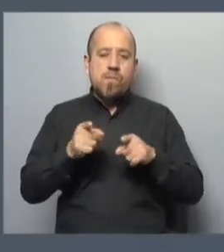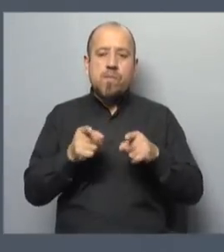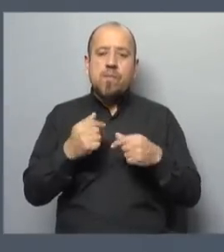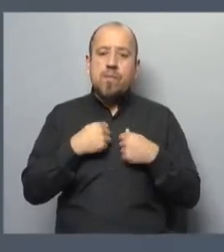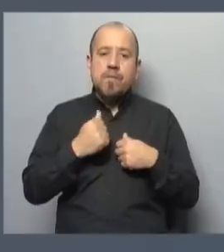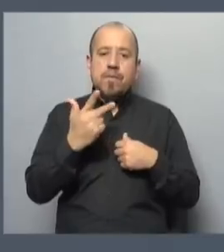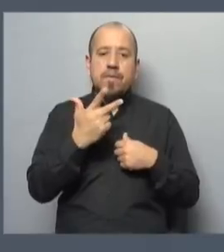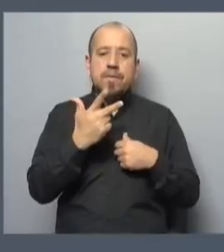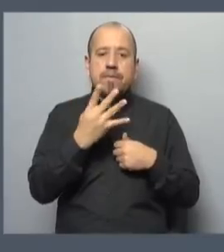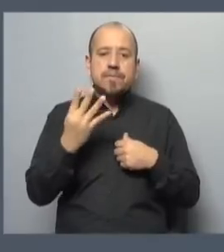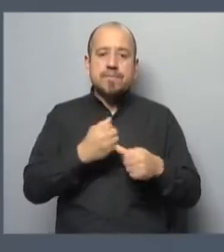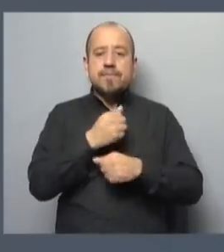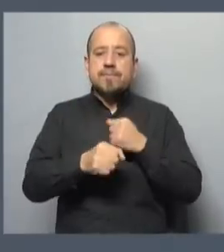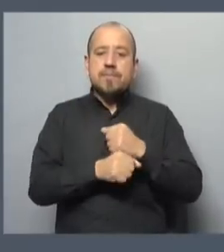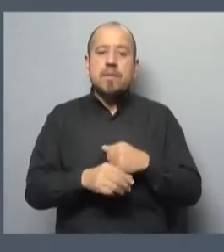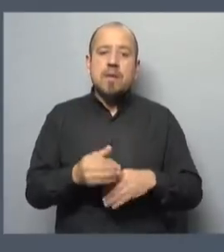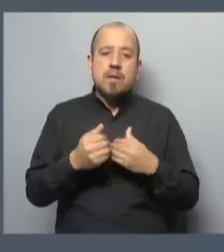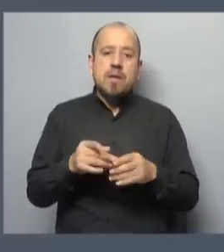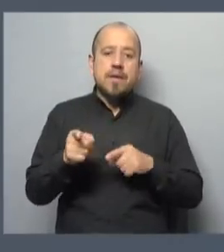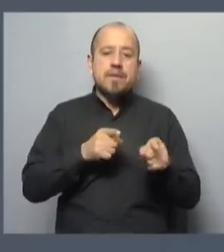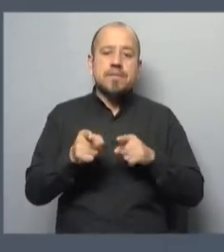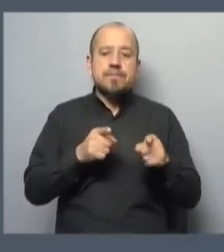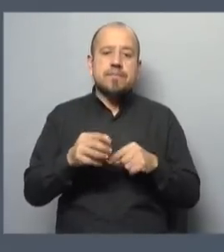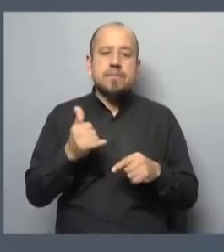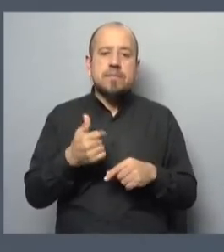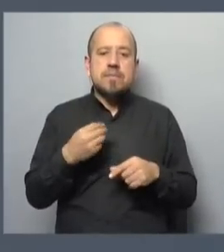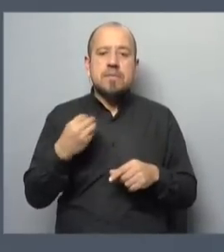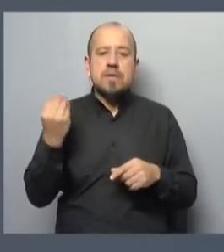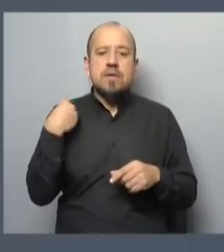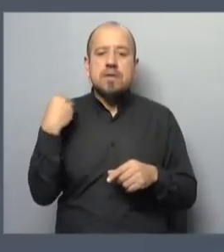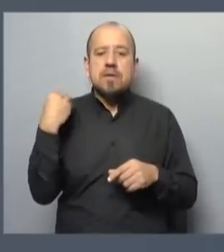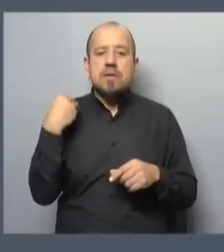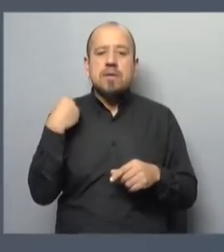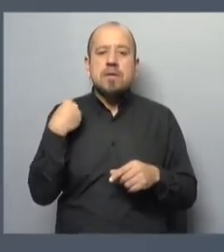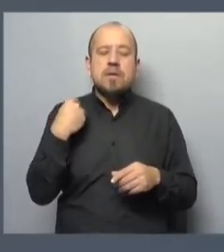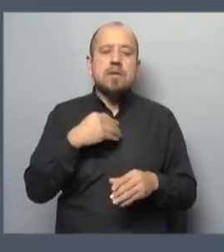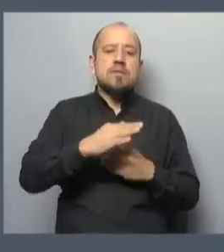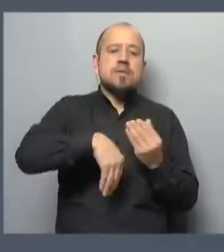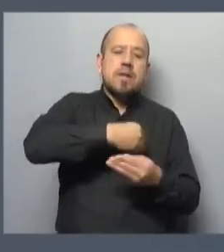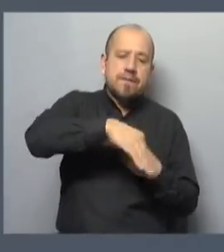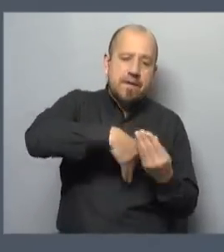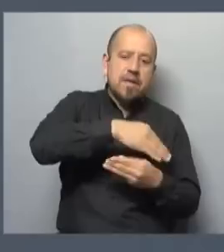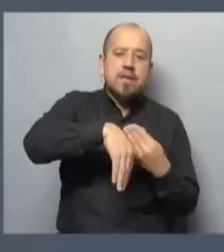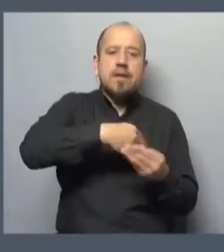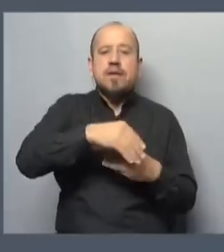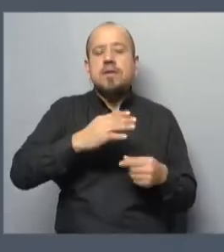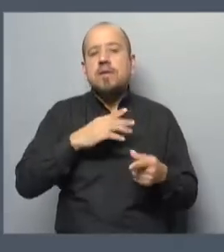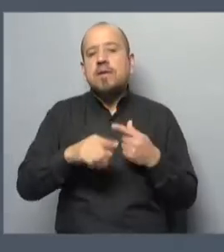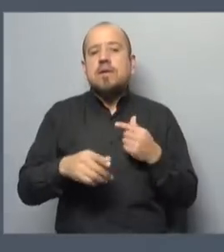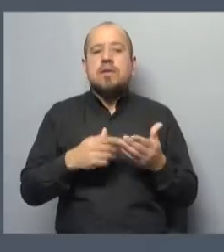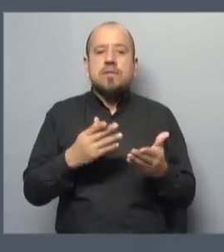mis 34 años que como que como futbolista ya me cansaba hacer el juego eso armar las vendas que teníamos muchas carencias